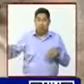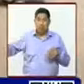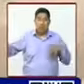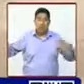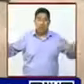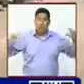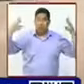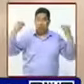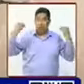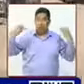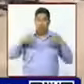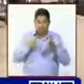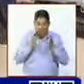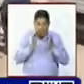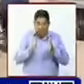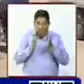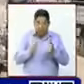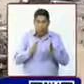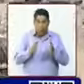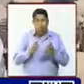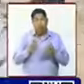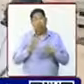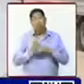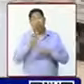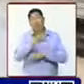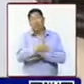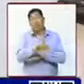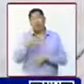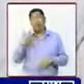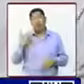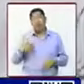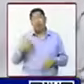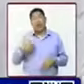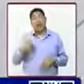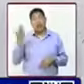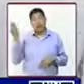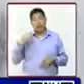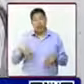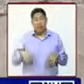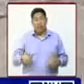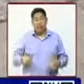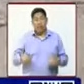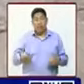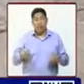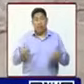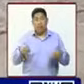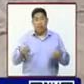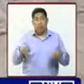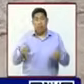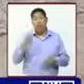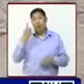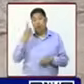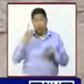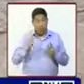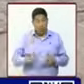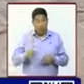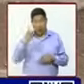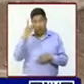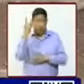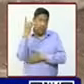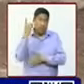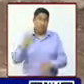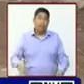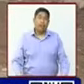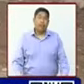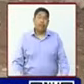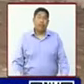sí. Cruzar del lado argentino al lado boliviano es en estos carritos. El cobro por pasajero es de un